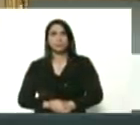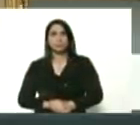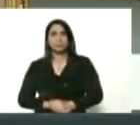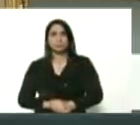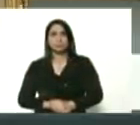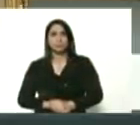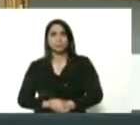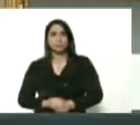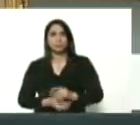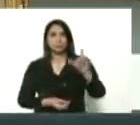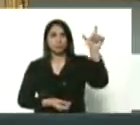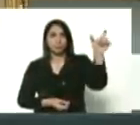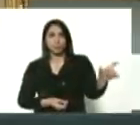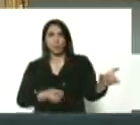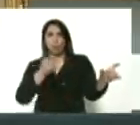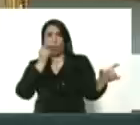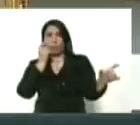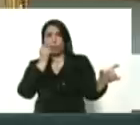Esta persona,